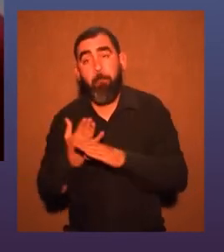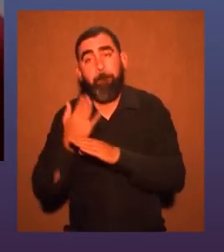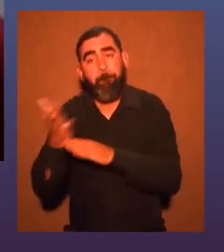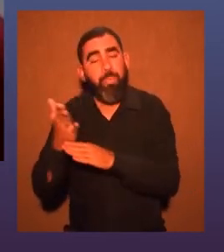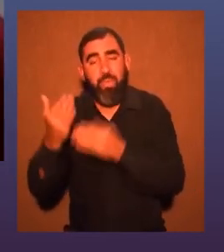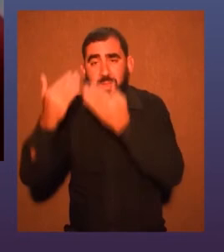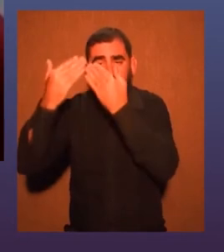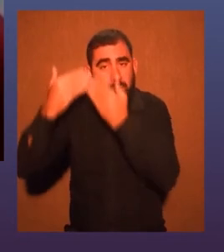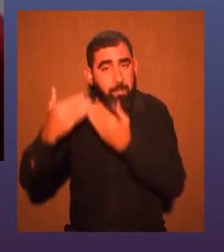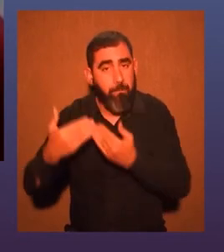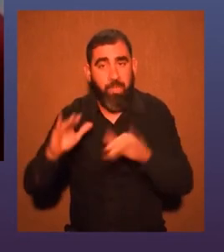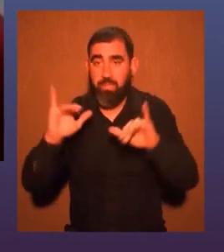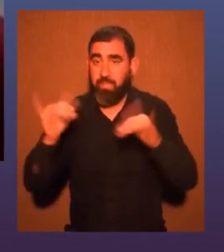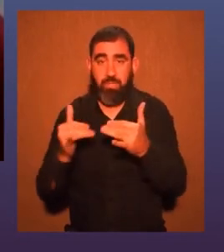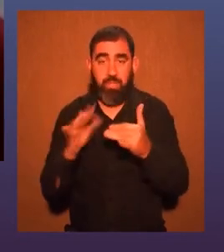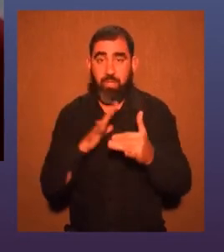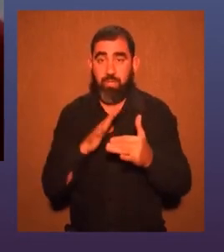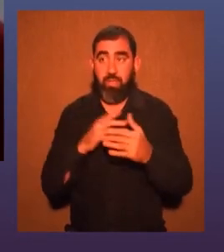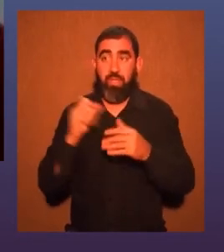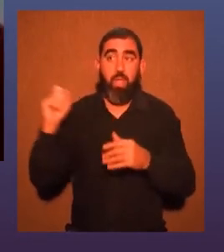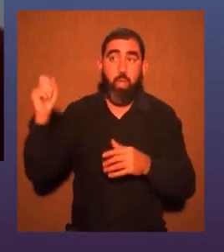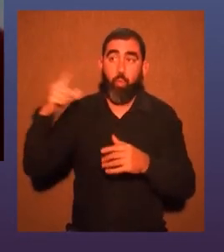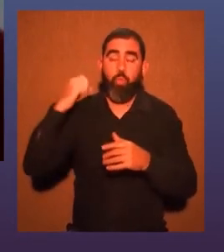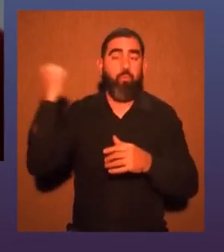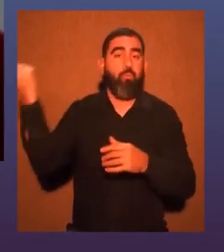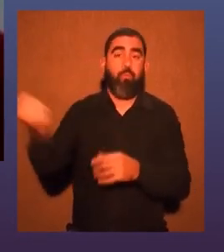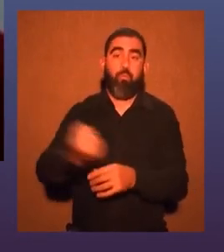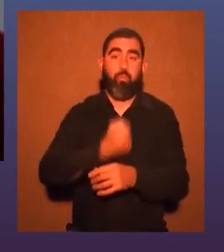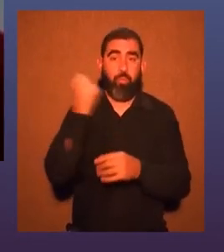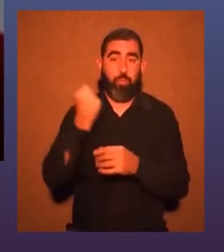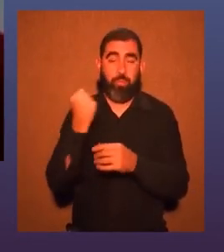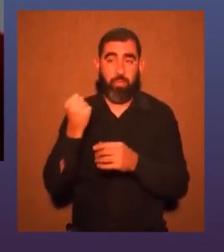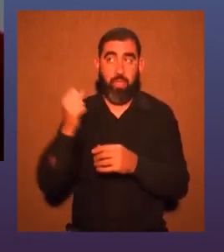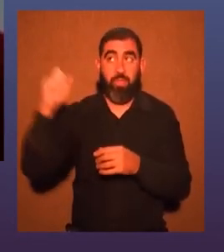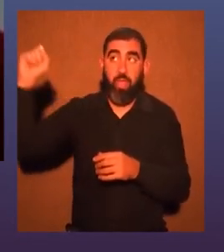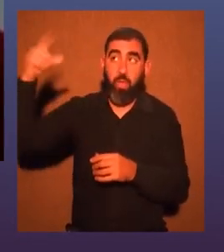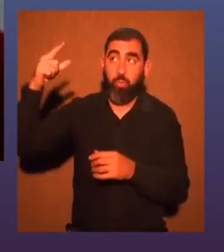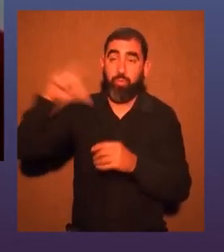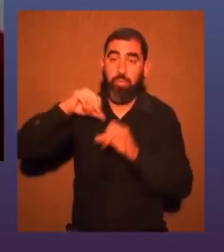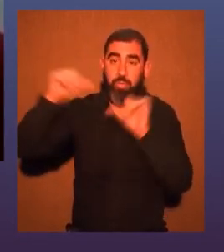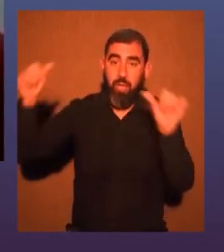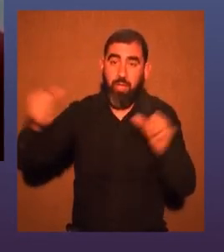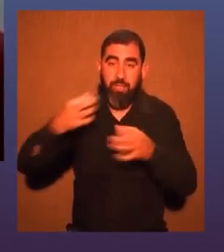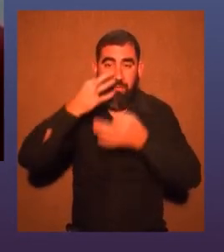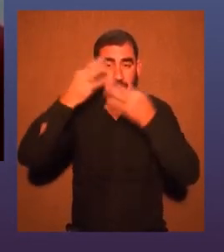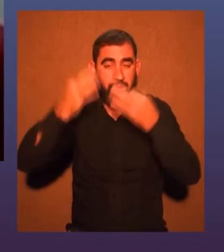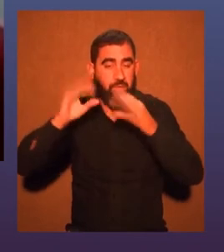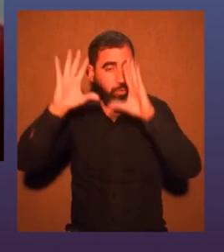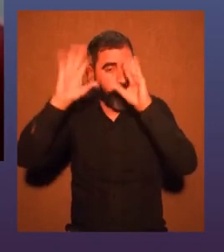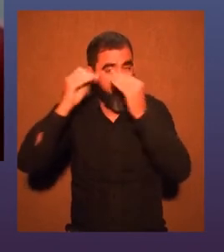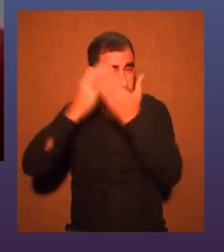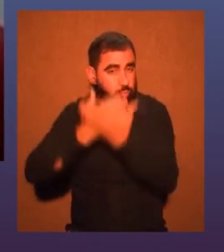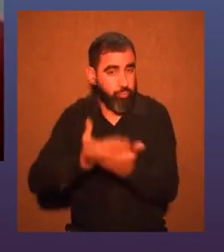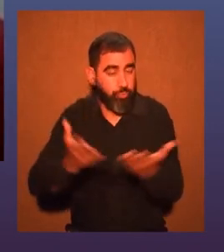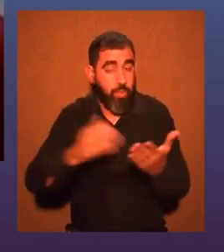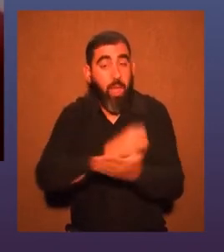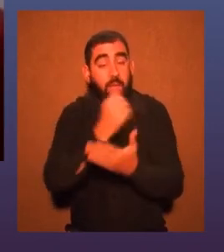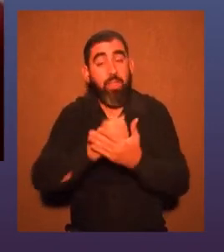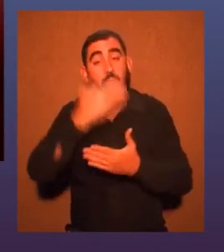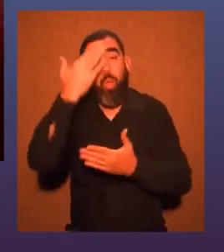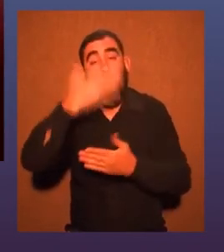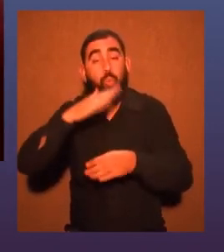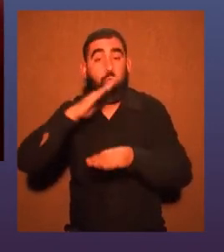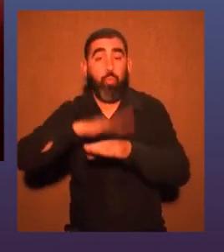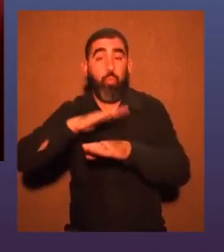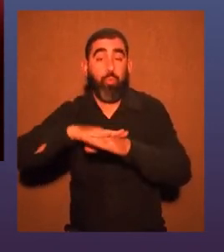entrada, que va a ser primordial, es realmente la luz la que nos va a dar el todo. Entonces es un proceso hasta el último momento. Y